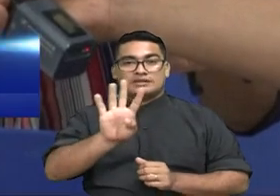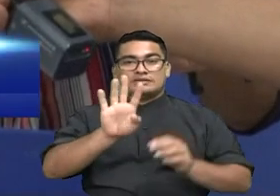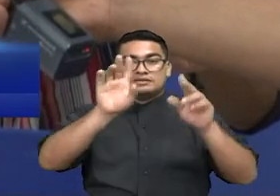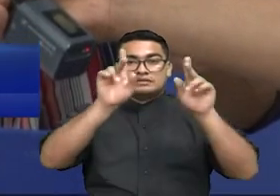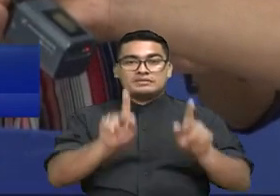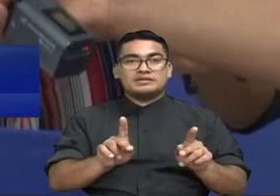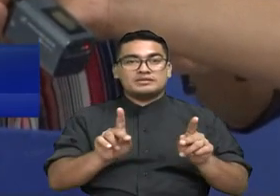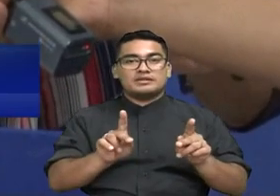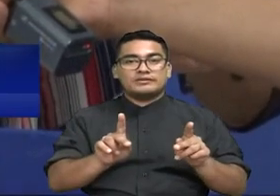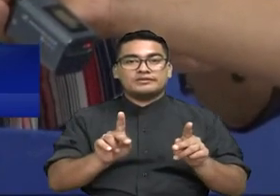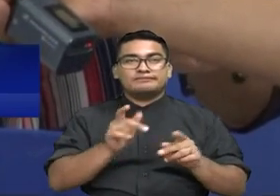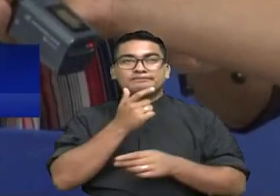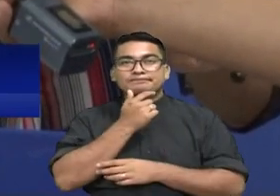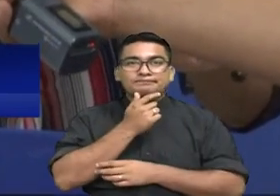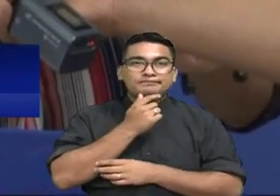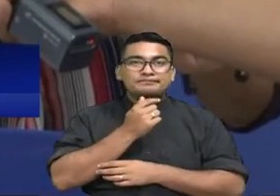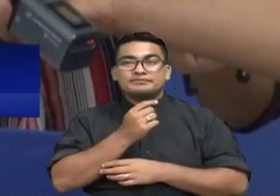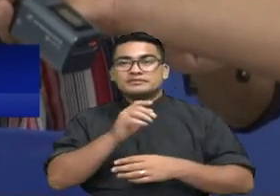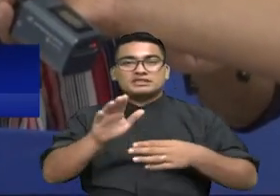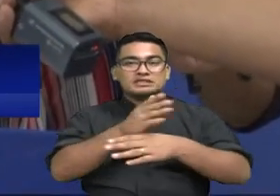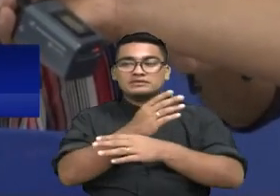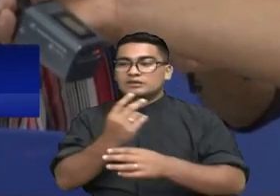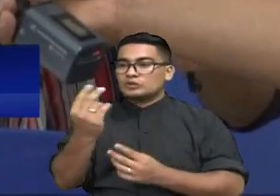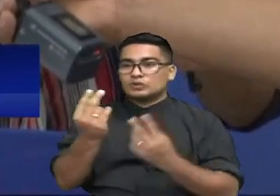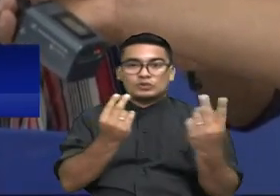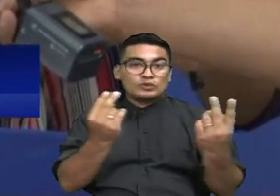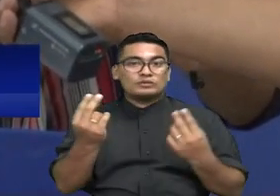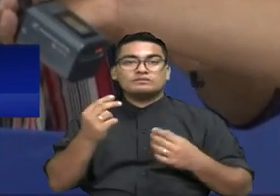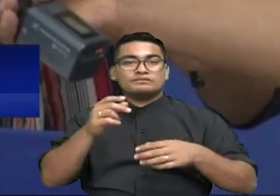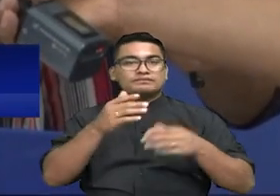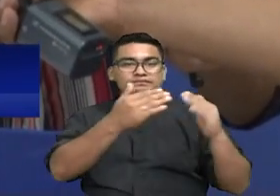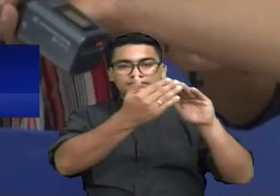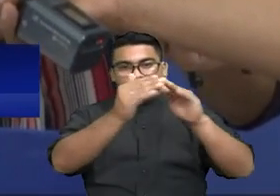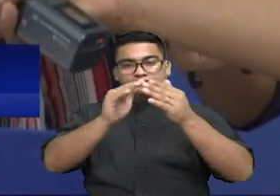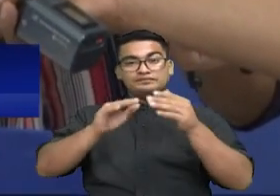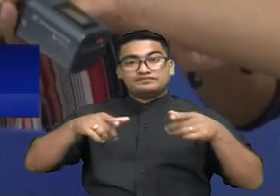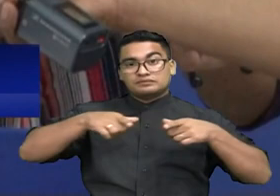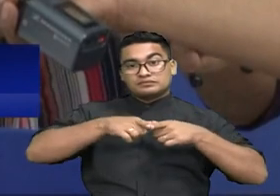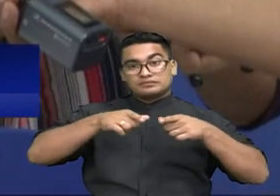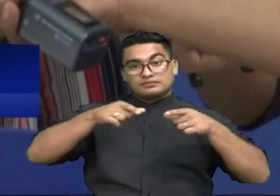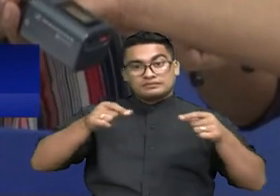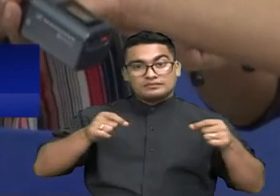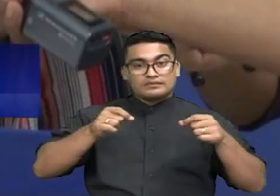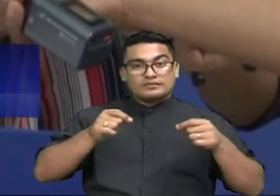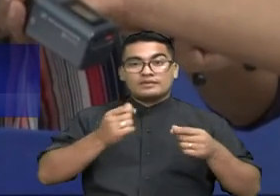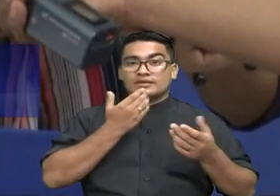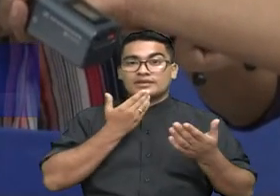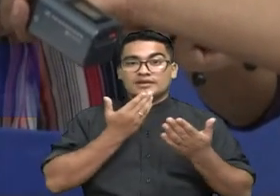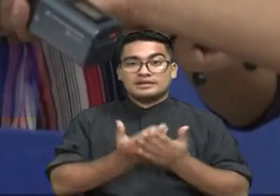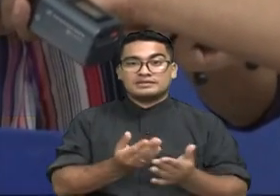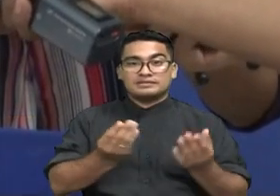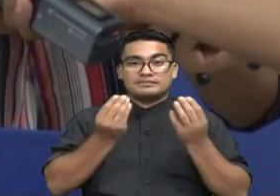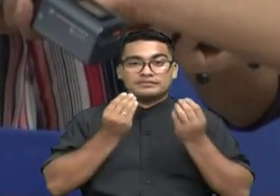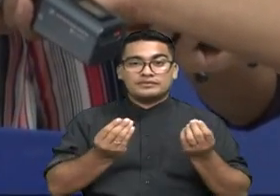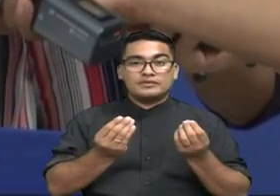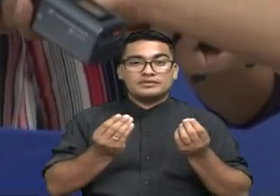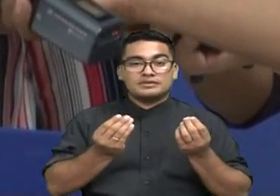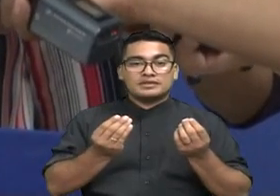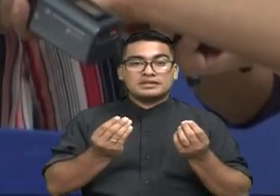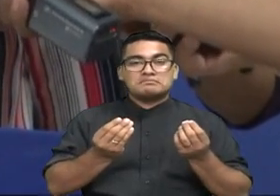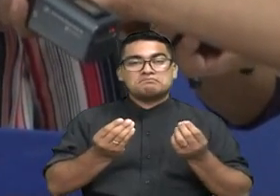que van a estar dos por distrito, como mencionaba el compañero Clemente. Nosotros agradecemos esa disposición